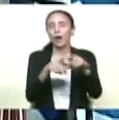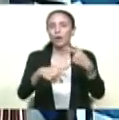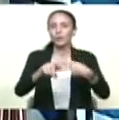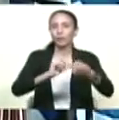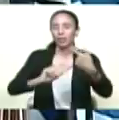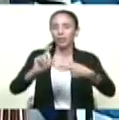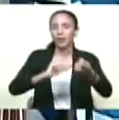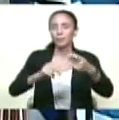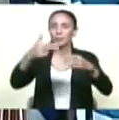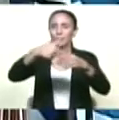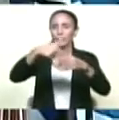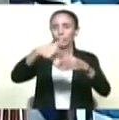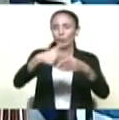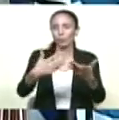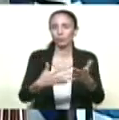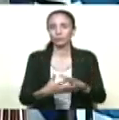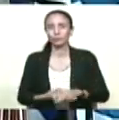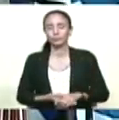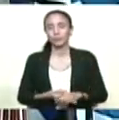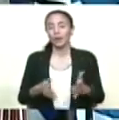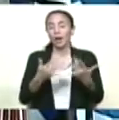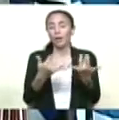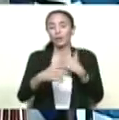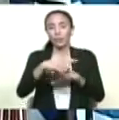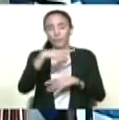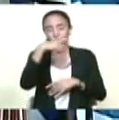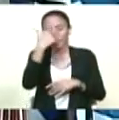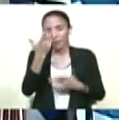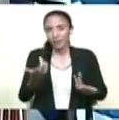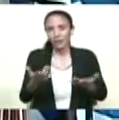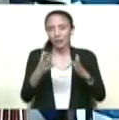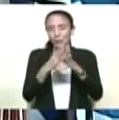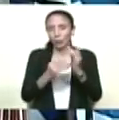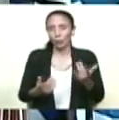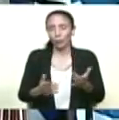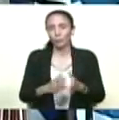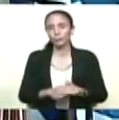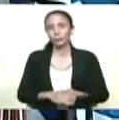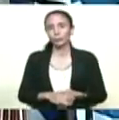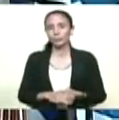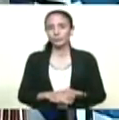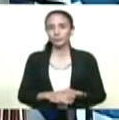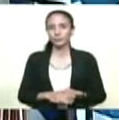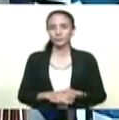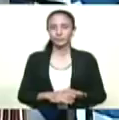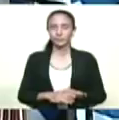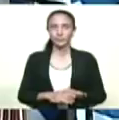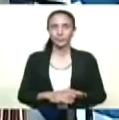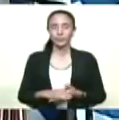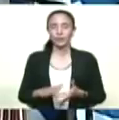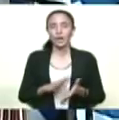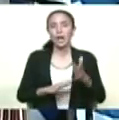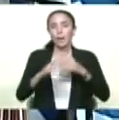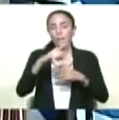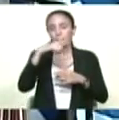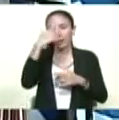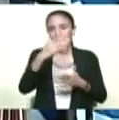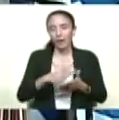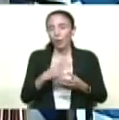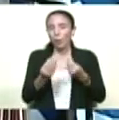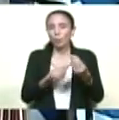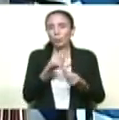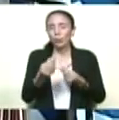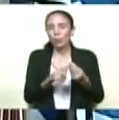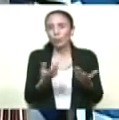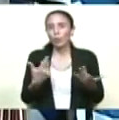vergüenza un acto de deshonra con un daño patrimonial realmente bochornoso que